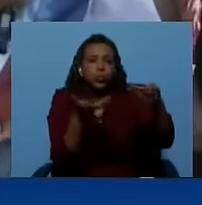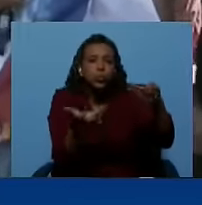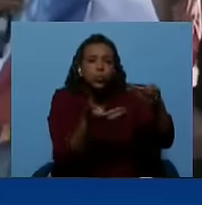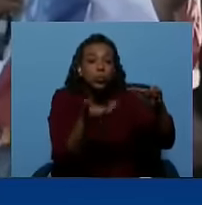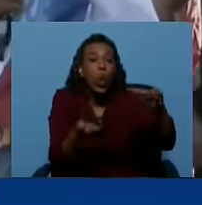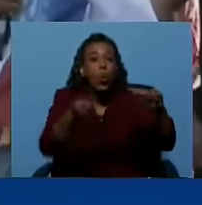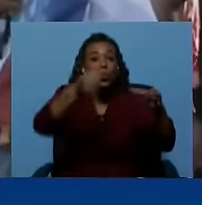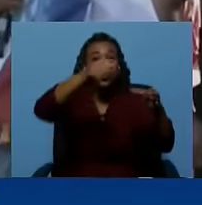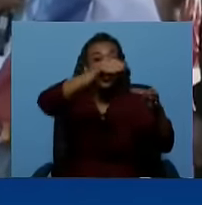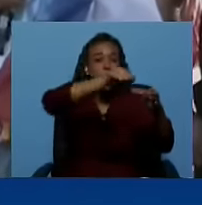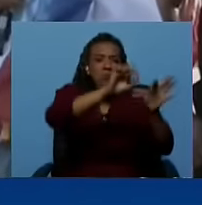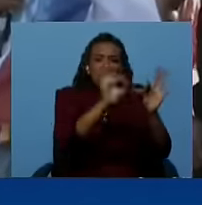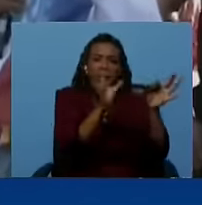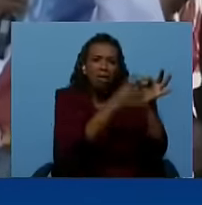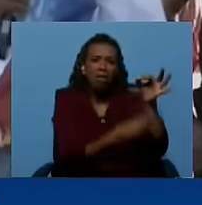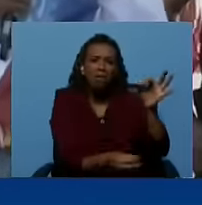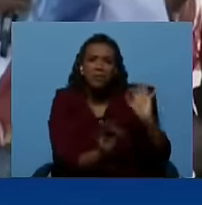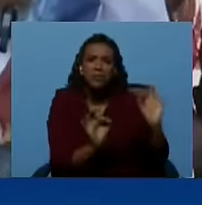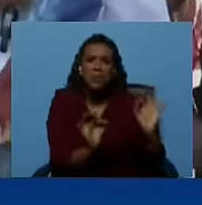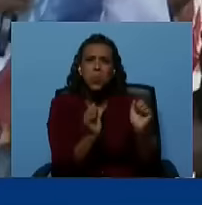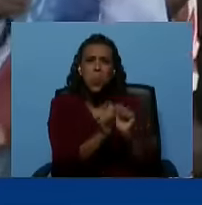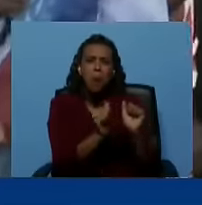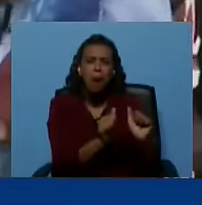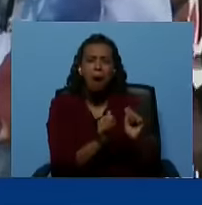echas agua sin café y sale